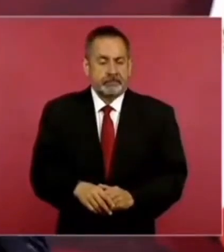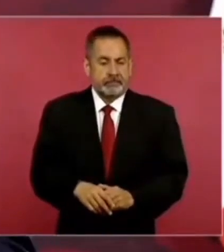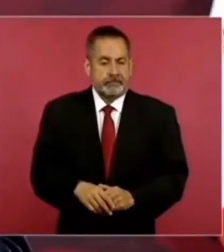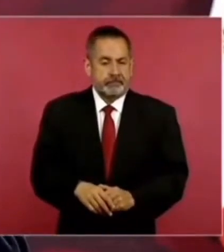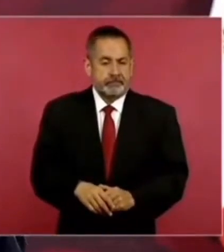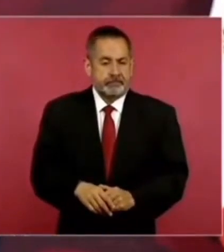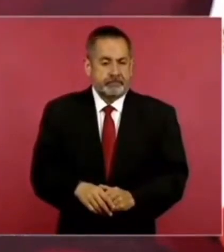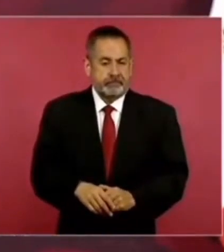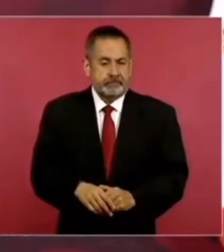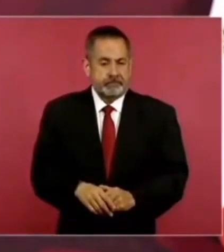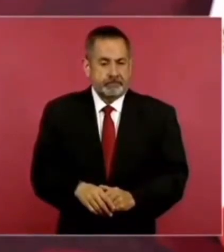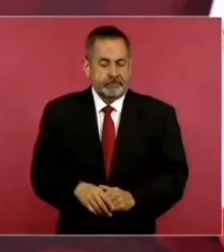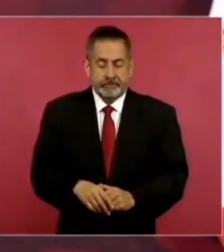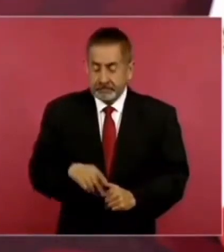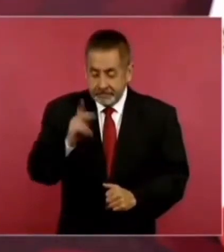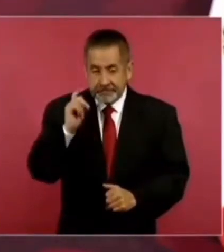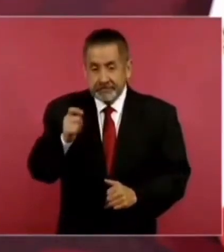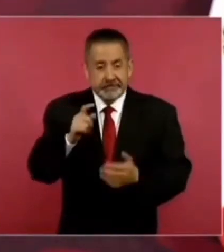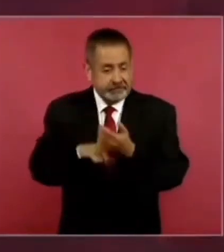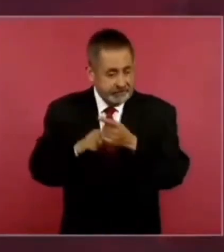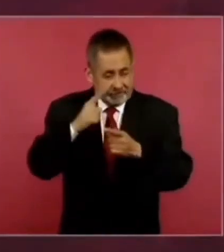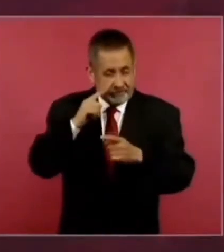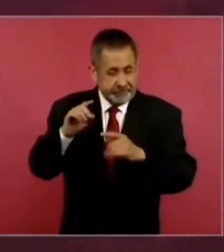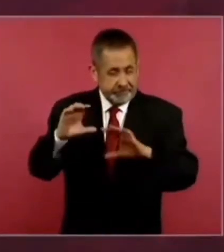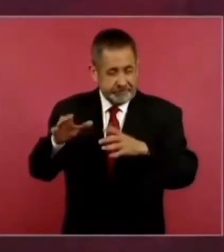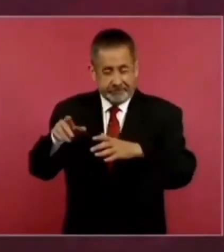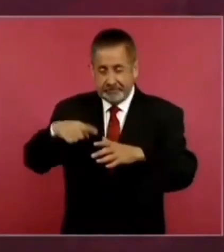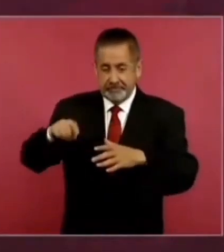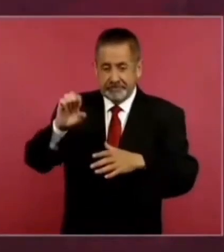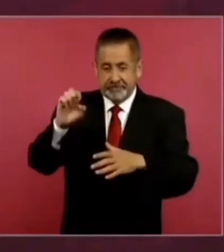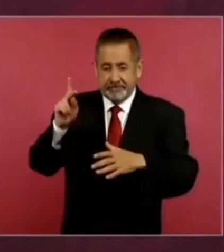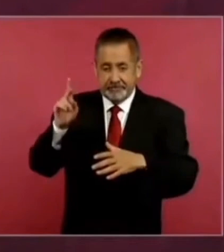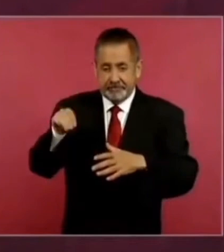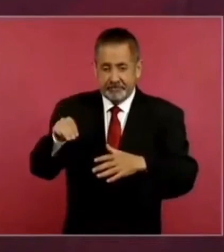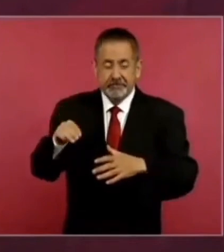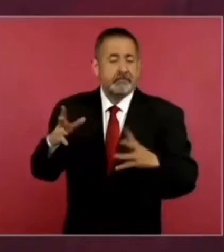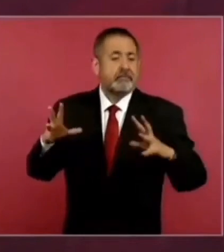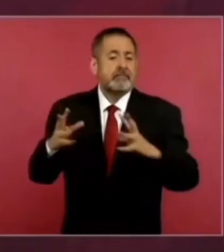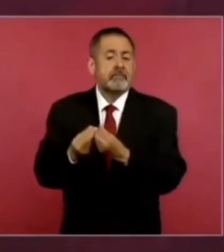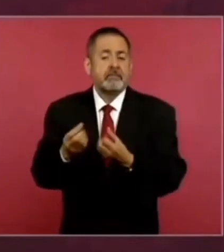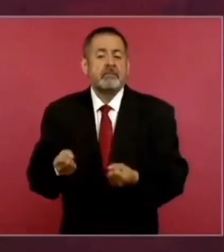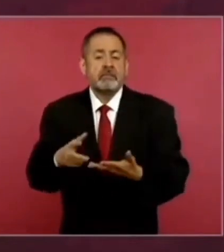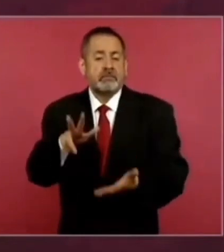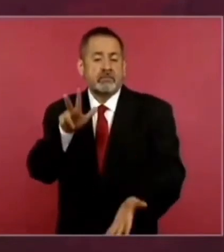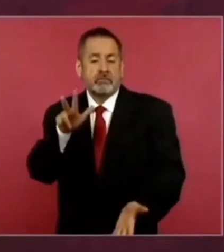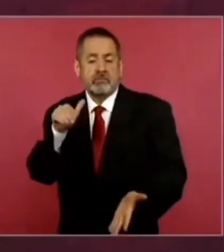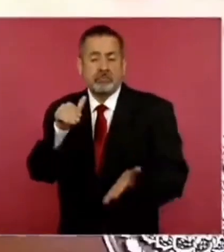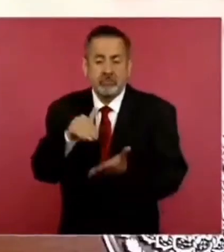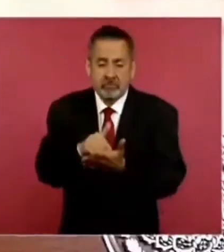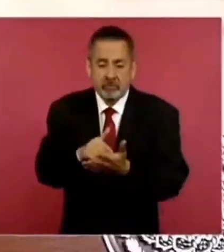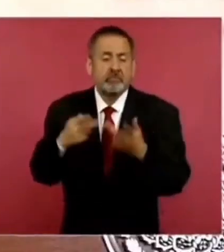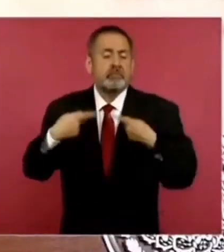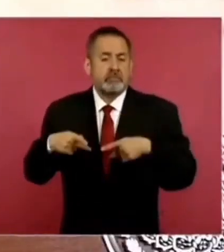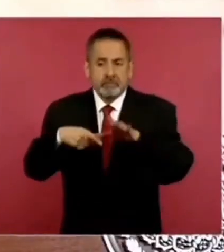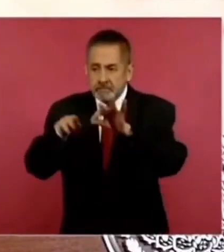si fuese poco, eran 8,000 elementos.